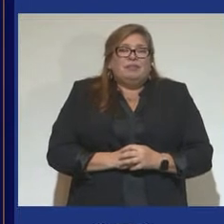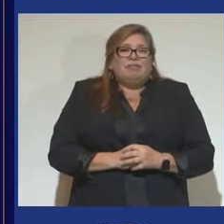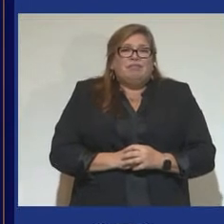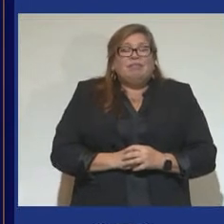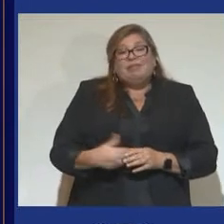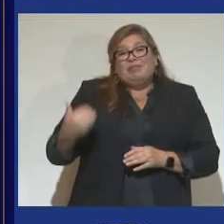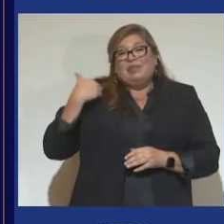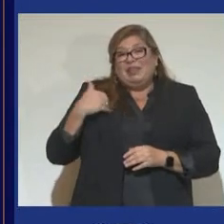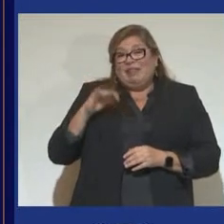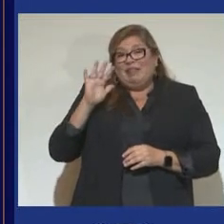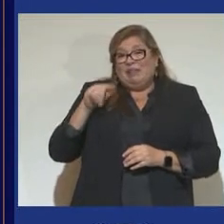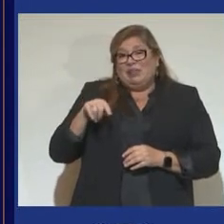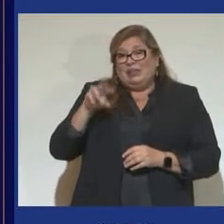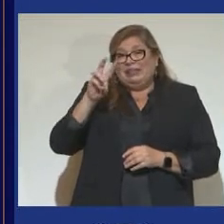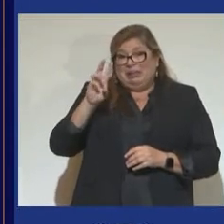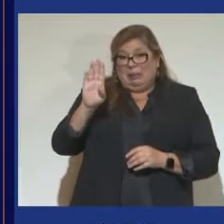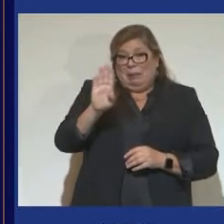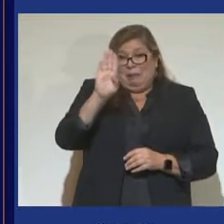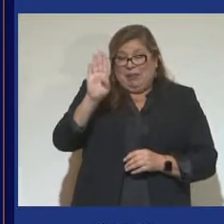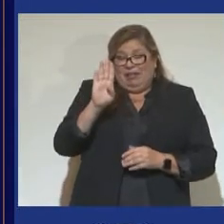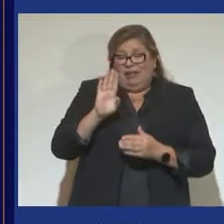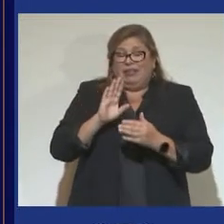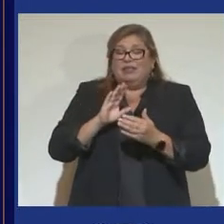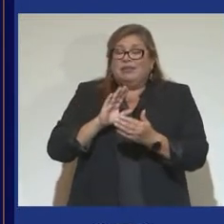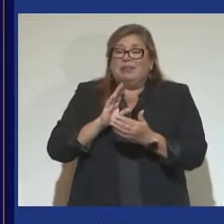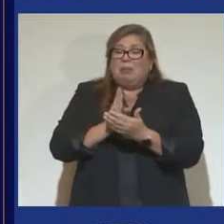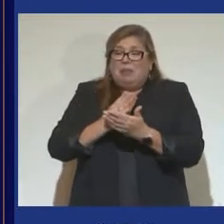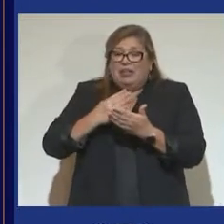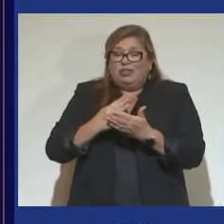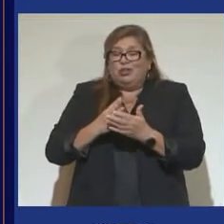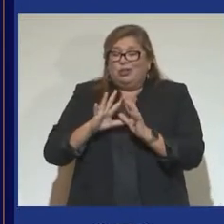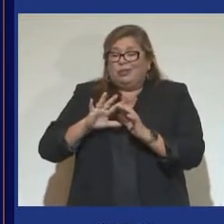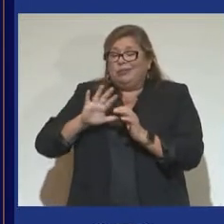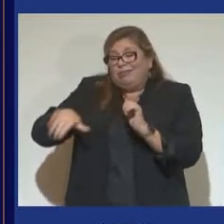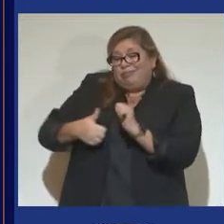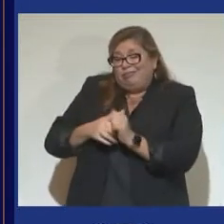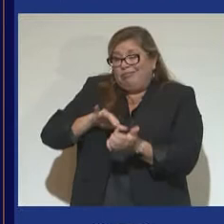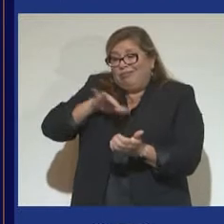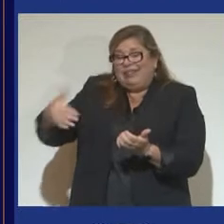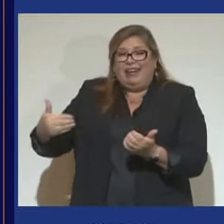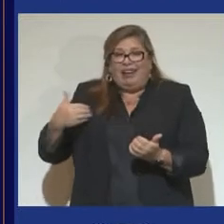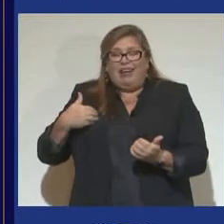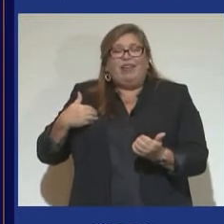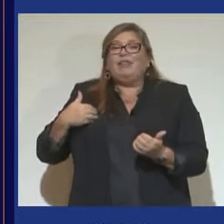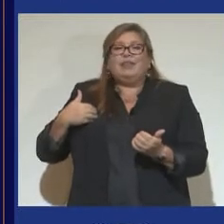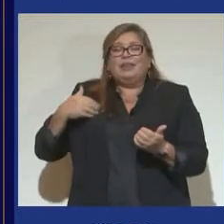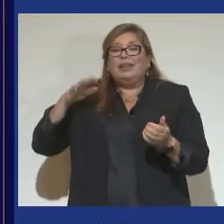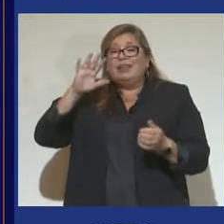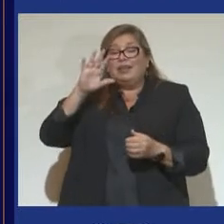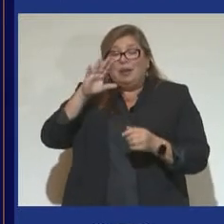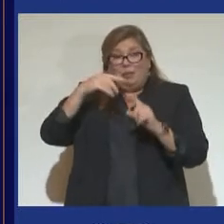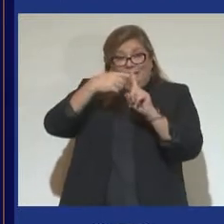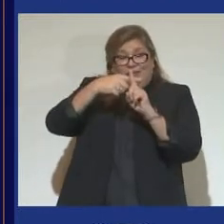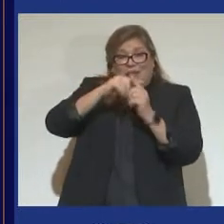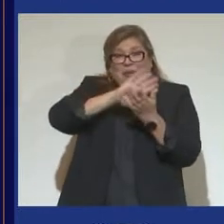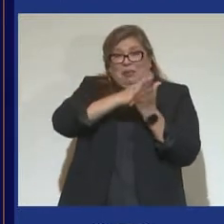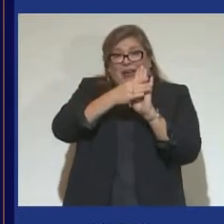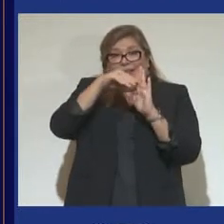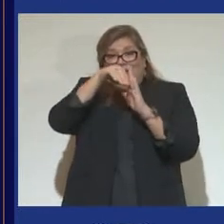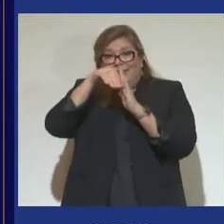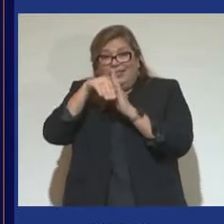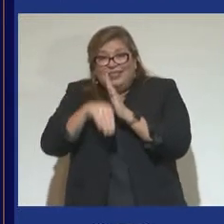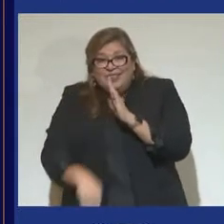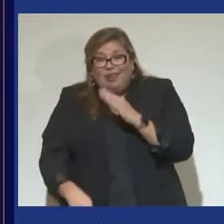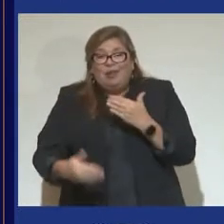era menos de lo que de hecho se había declarado eso se convirtió en un déficit de 54.3 mil millones de